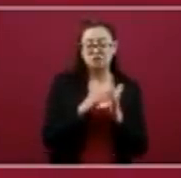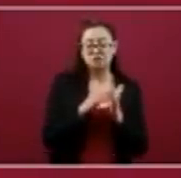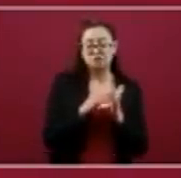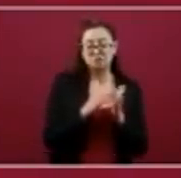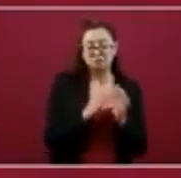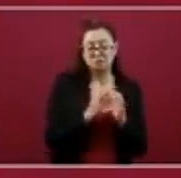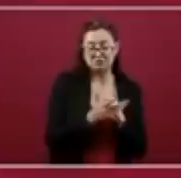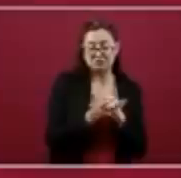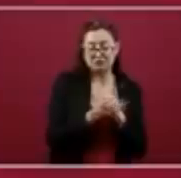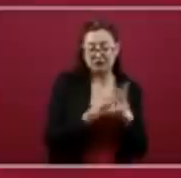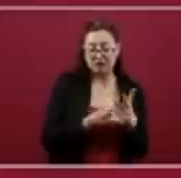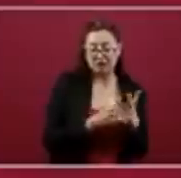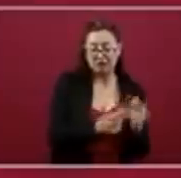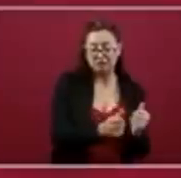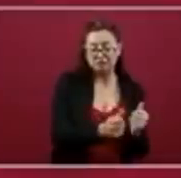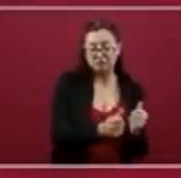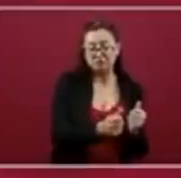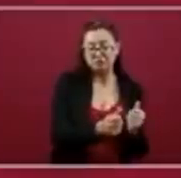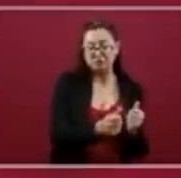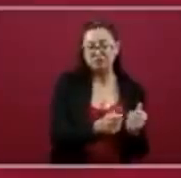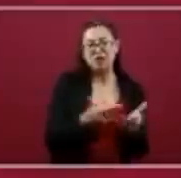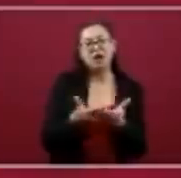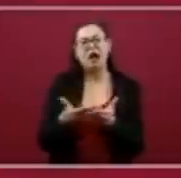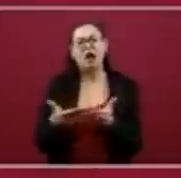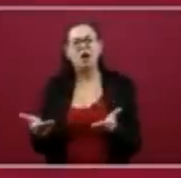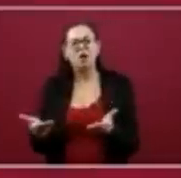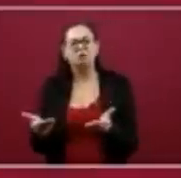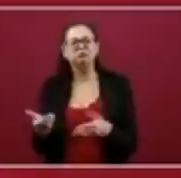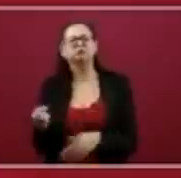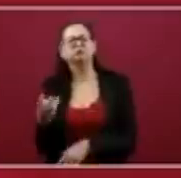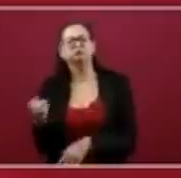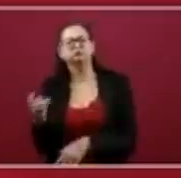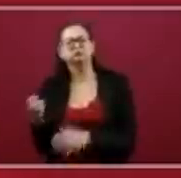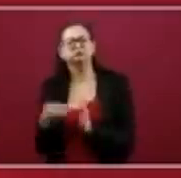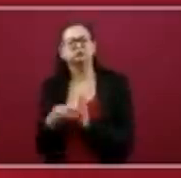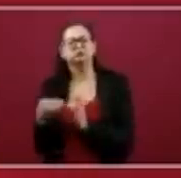ahora se hace con 300